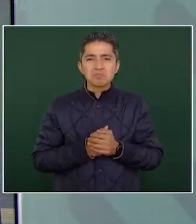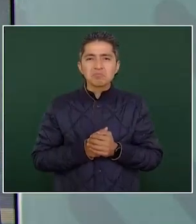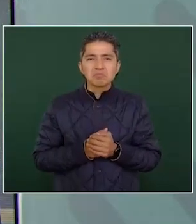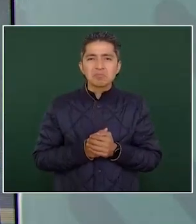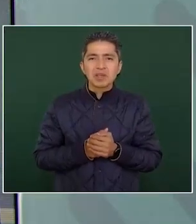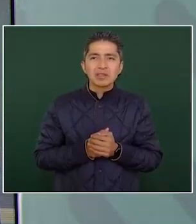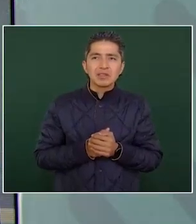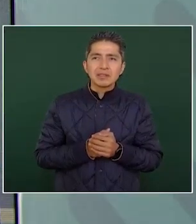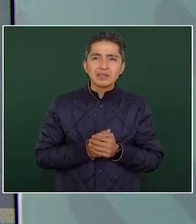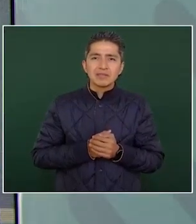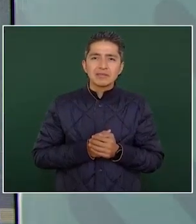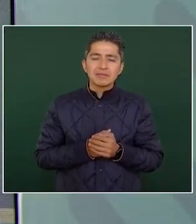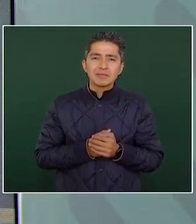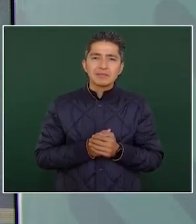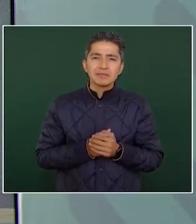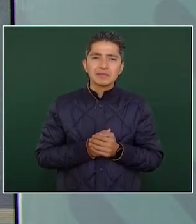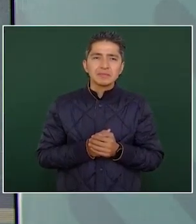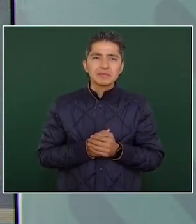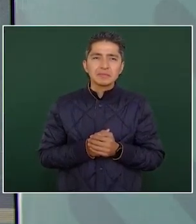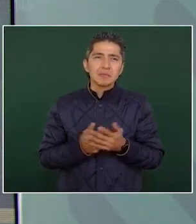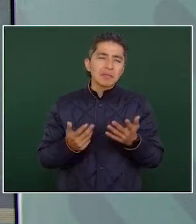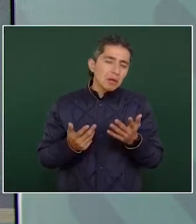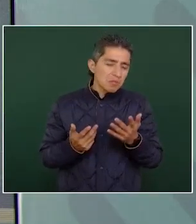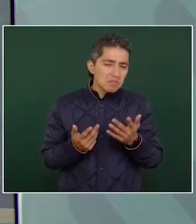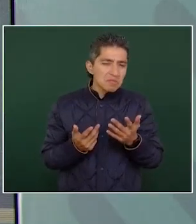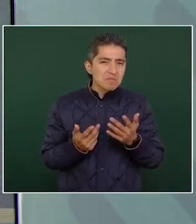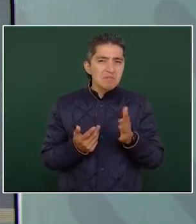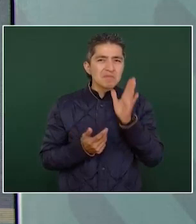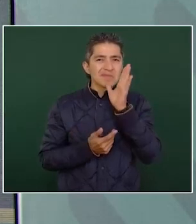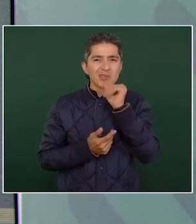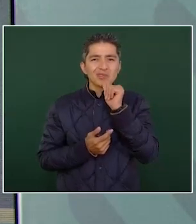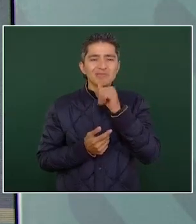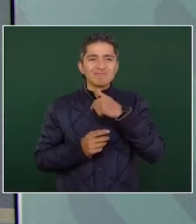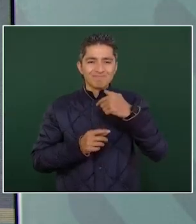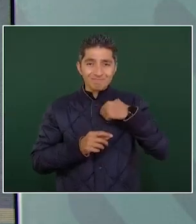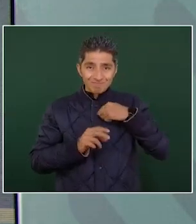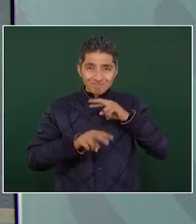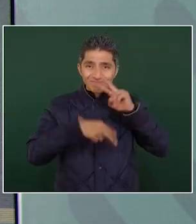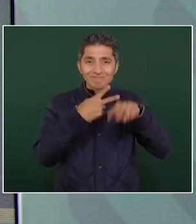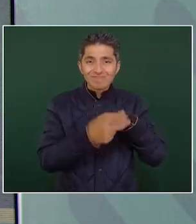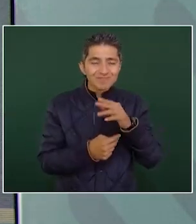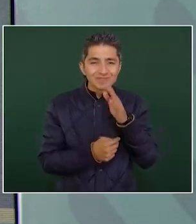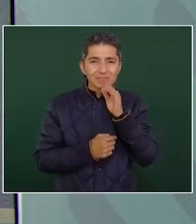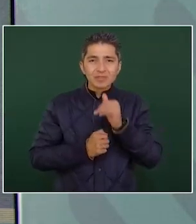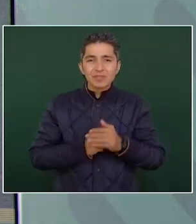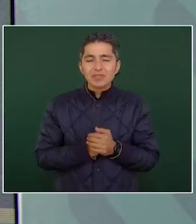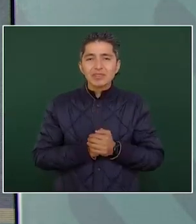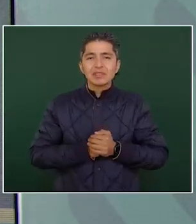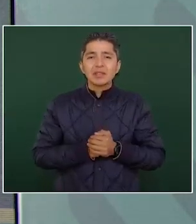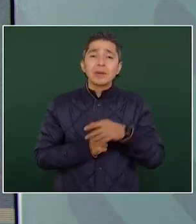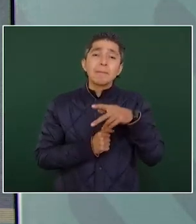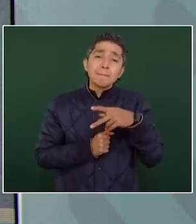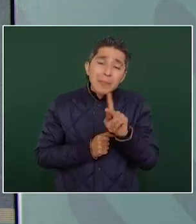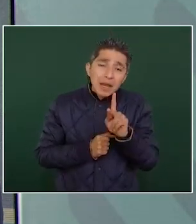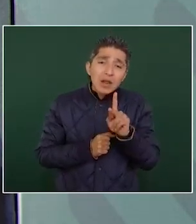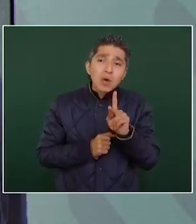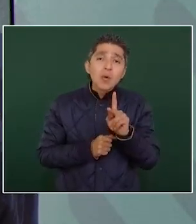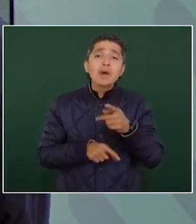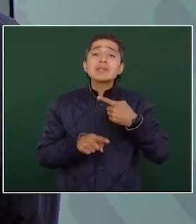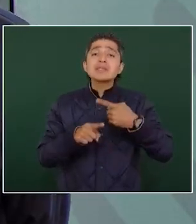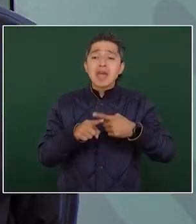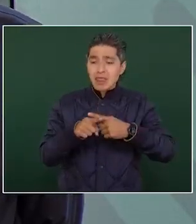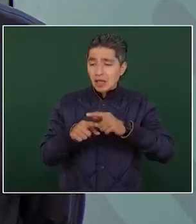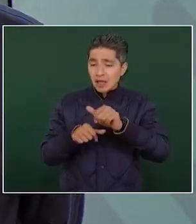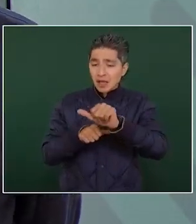No vamos a poder asistir, pero quien me sustituya